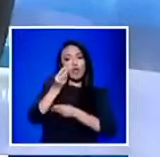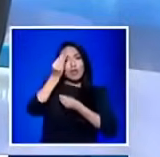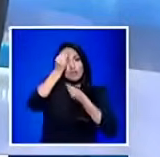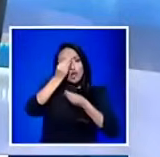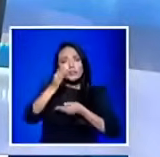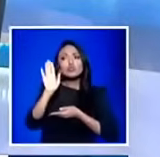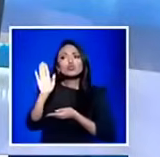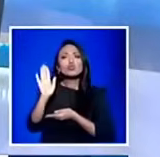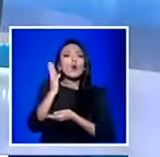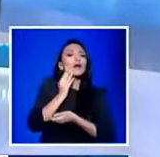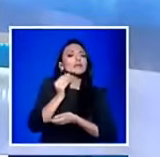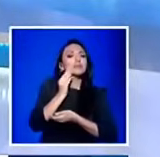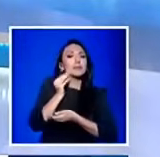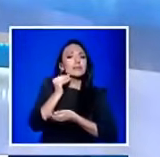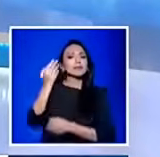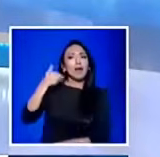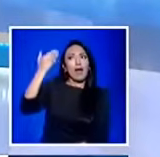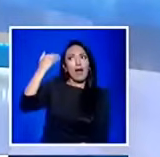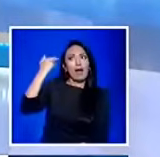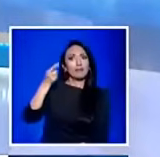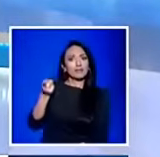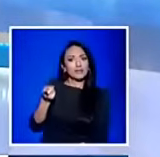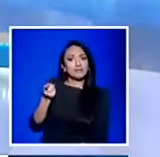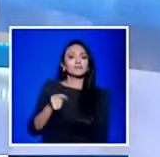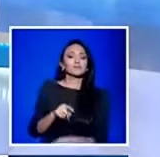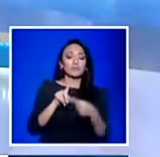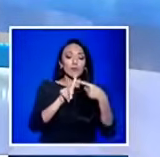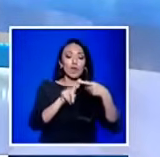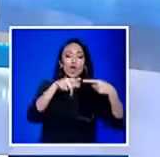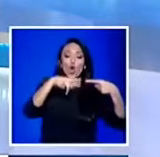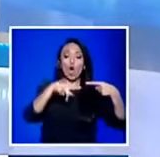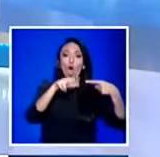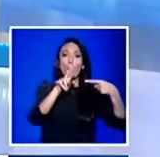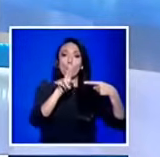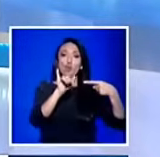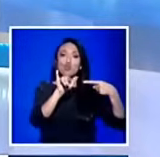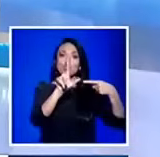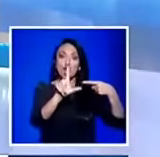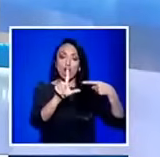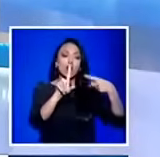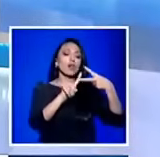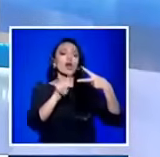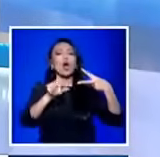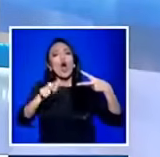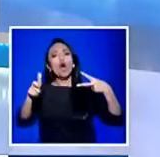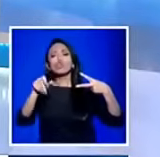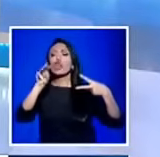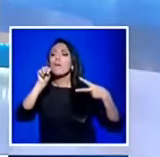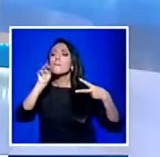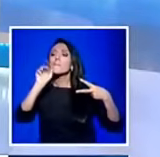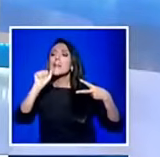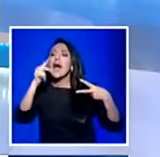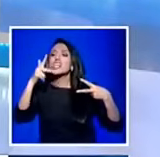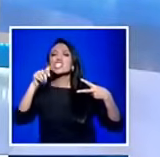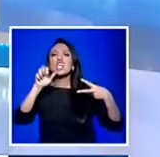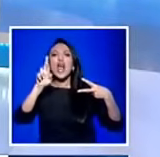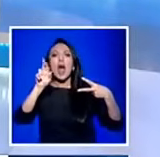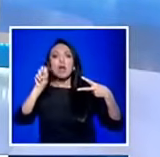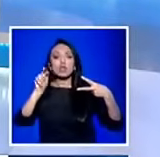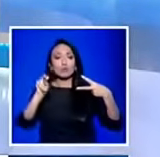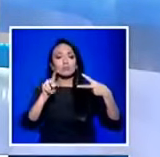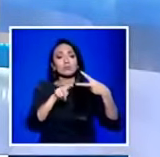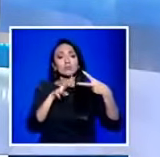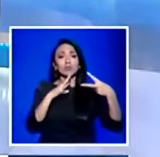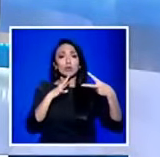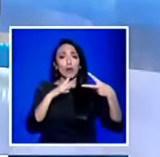olímpicas conseguidas en este torneo les generó. Carles Puyol y también Javier Mascherano marcaron una época. Además, opinaron sobre el fútbol ecuatoriano